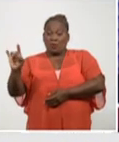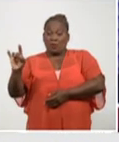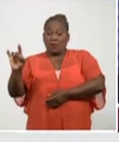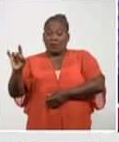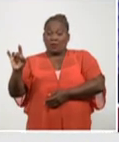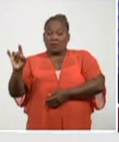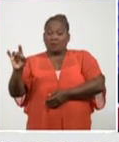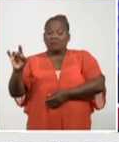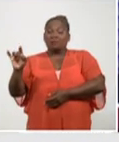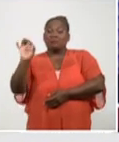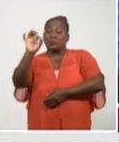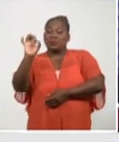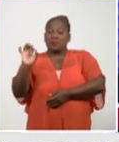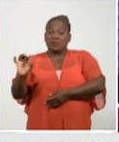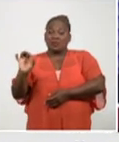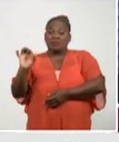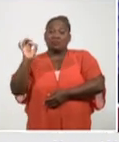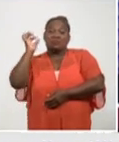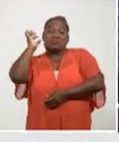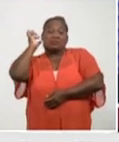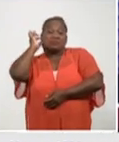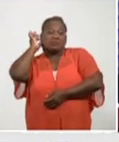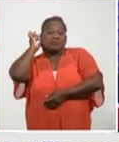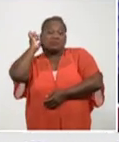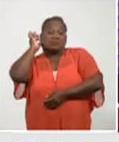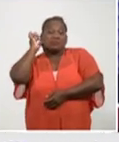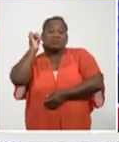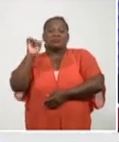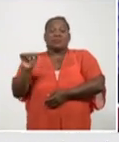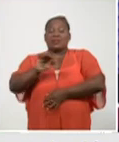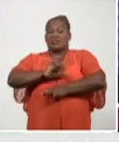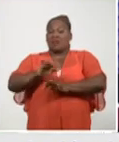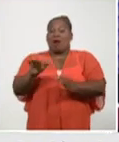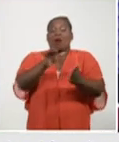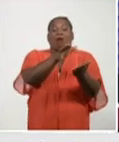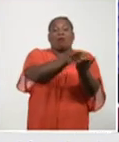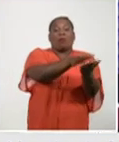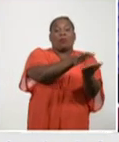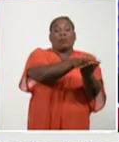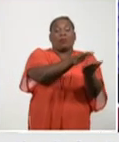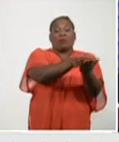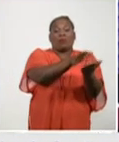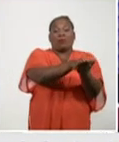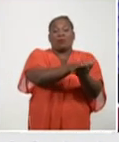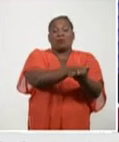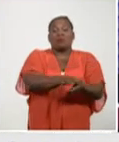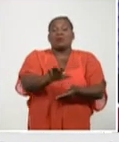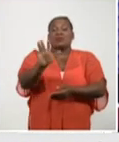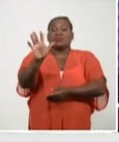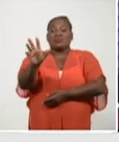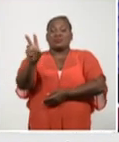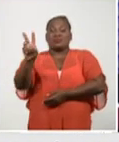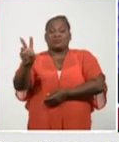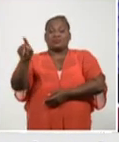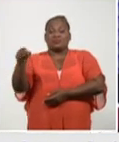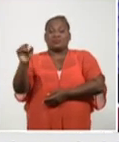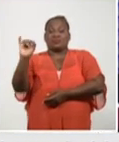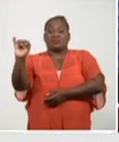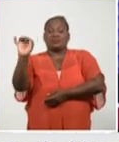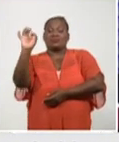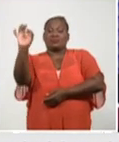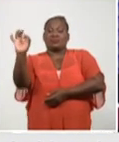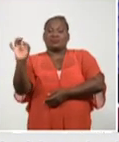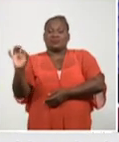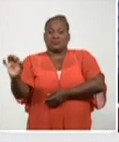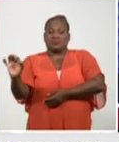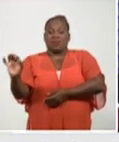sexo femenino el primero, del sexo masculino, y ya en el acumulado es el 52,6% de todos